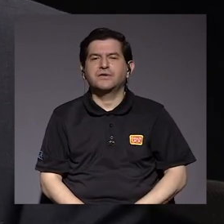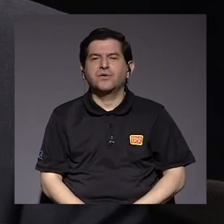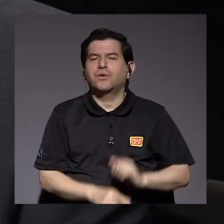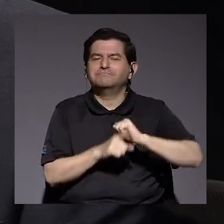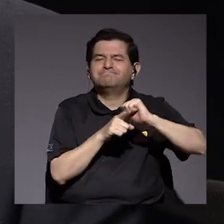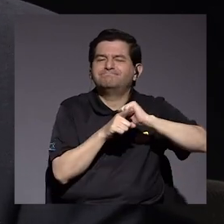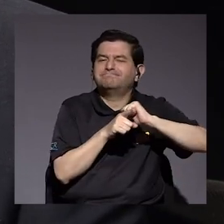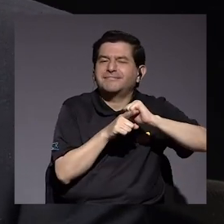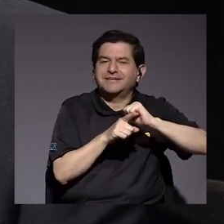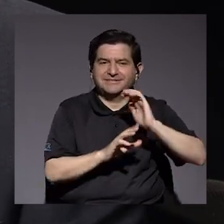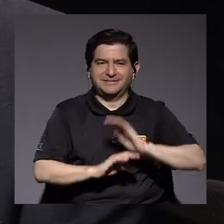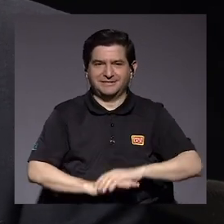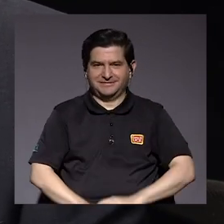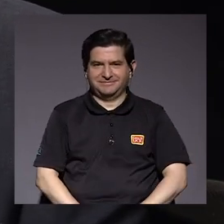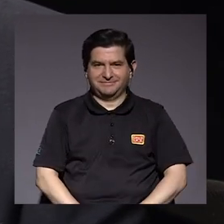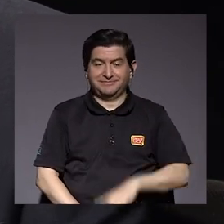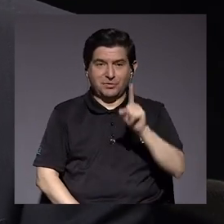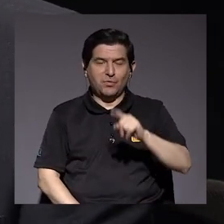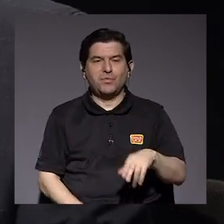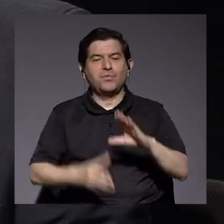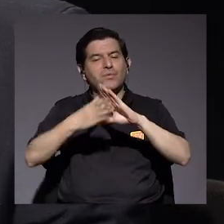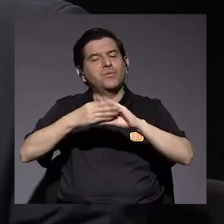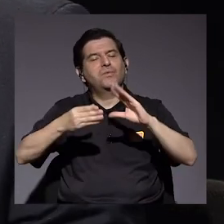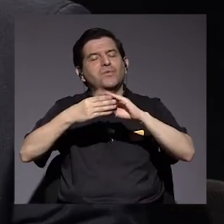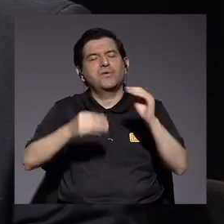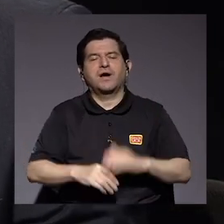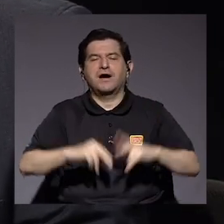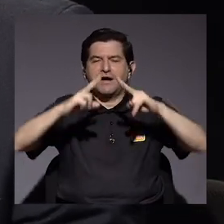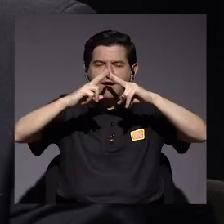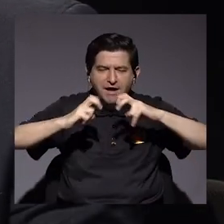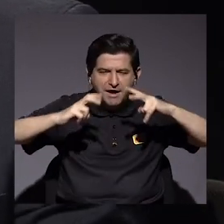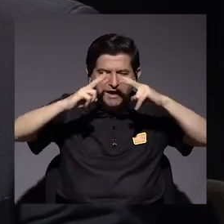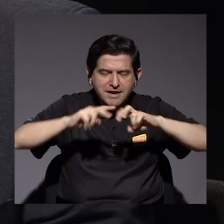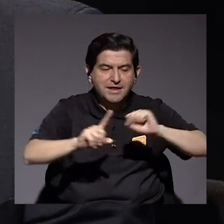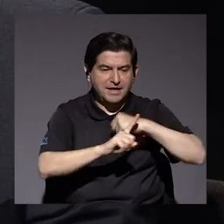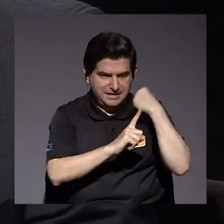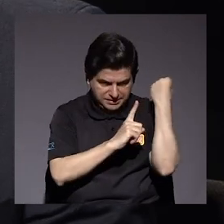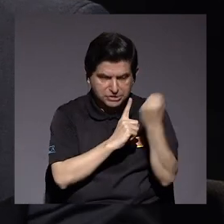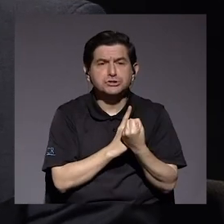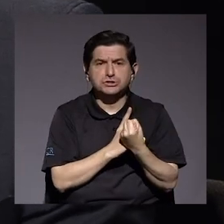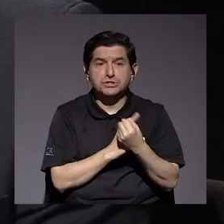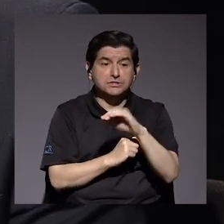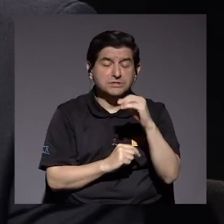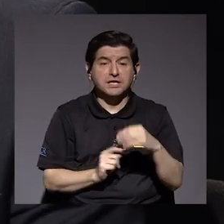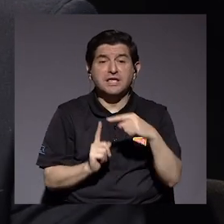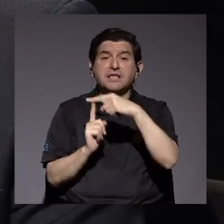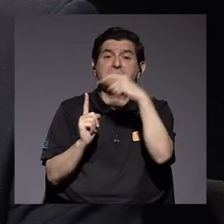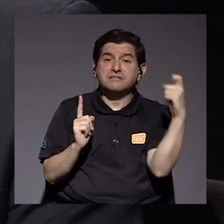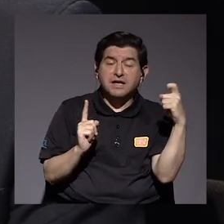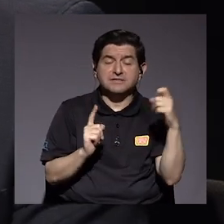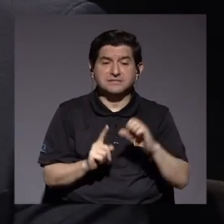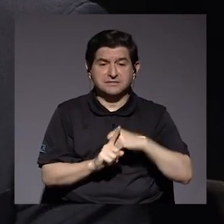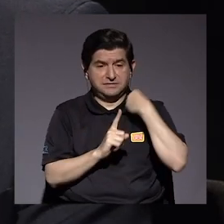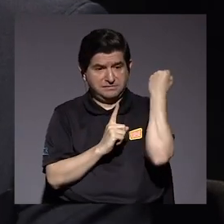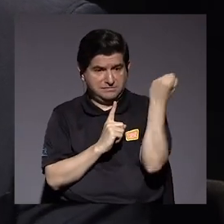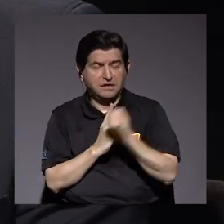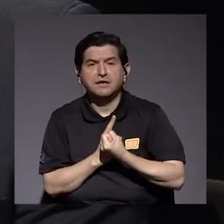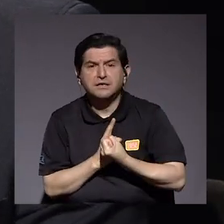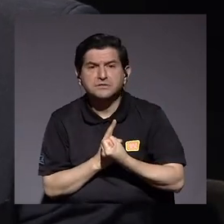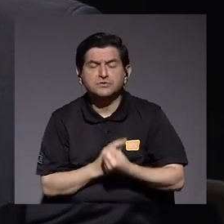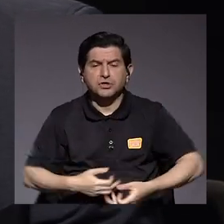es una narrativa que hace análisis de situación y que a partir de análisis de situación